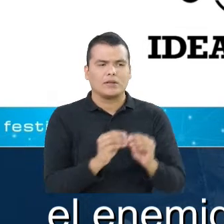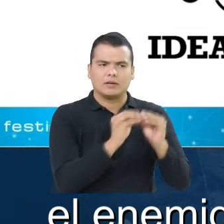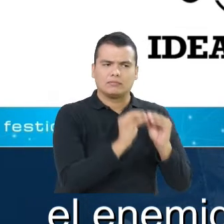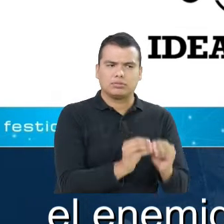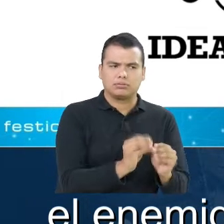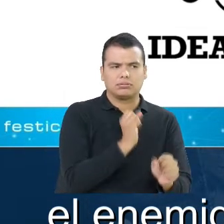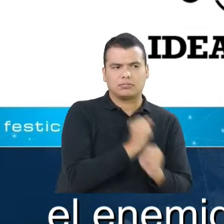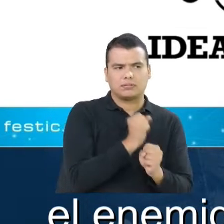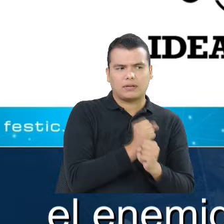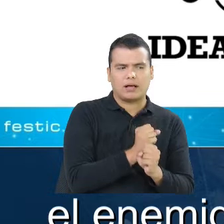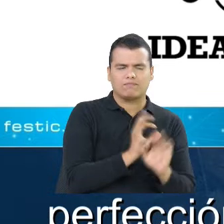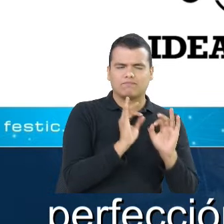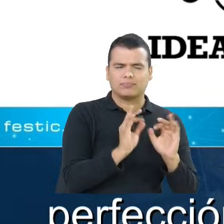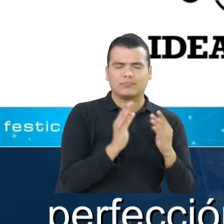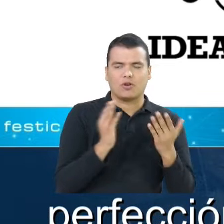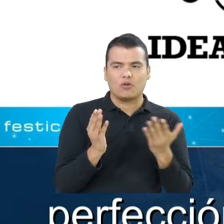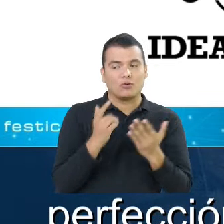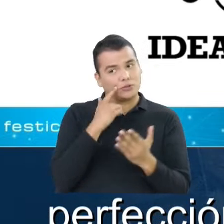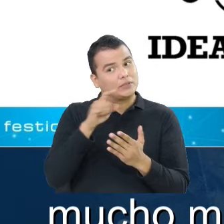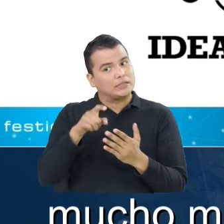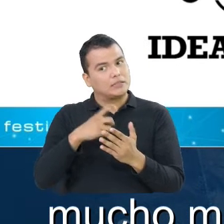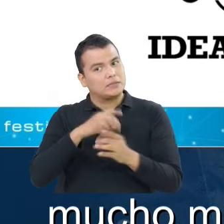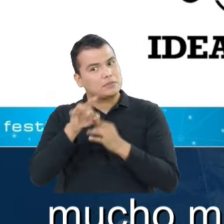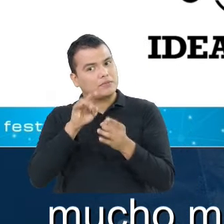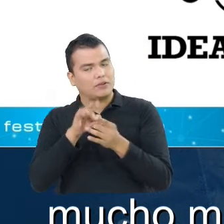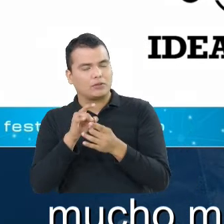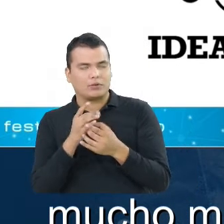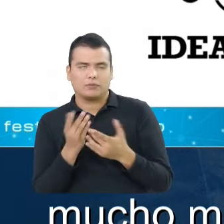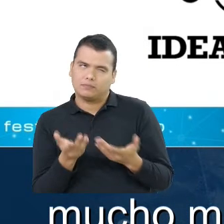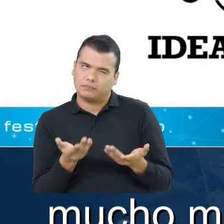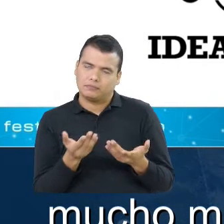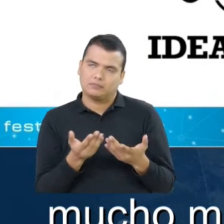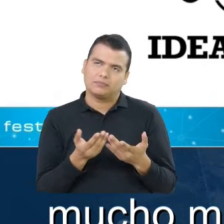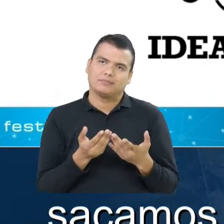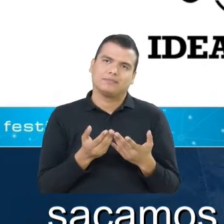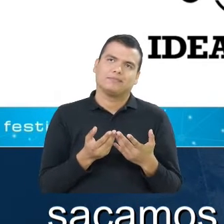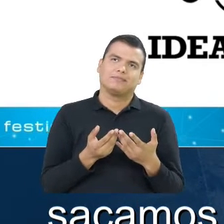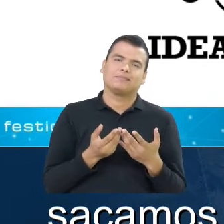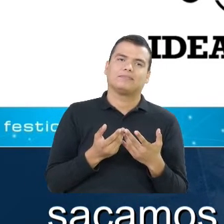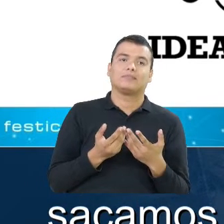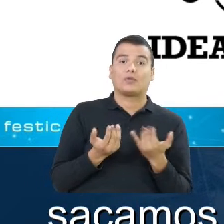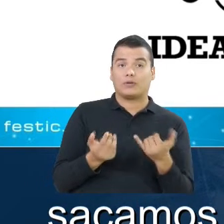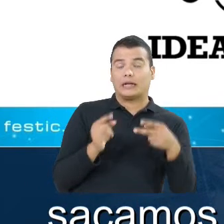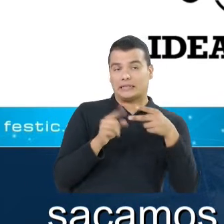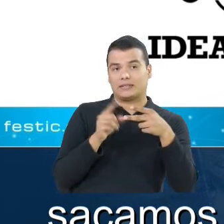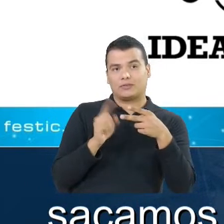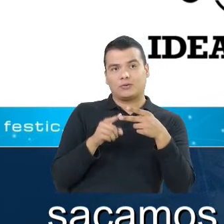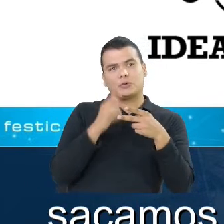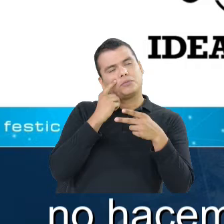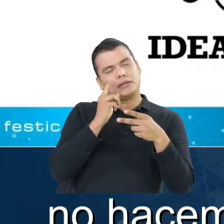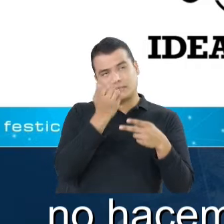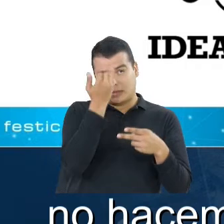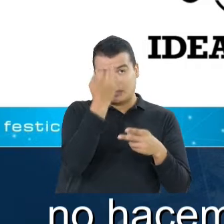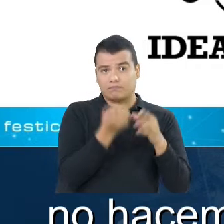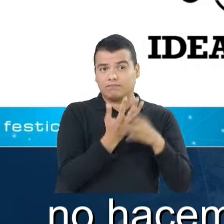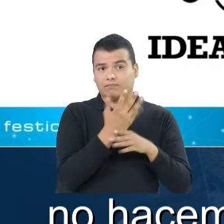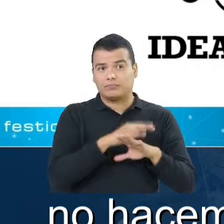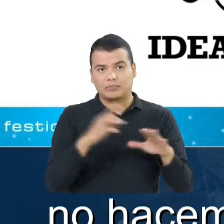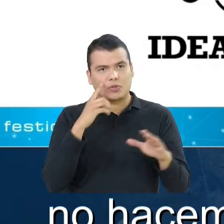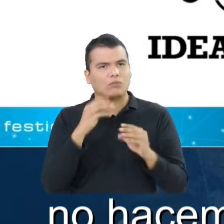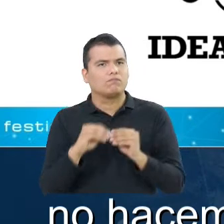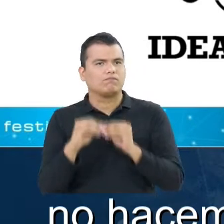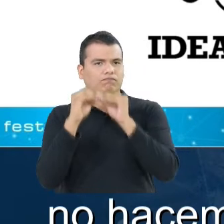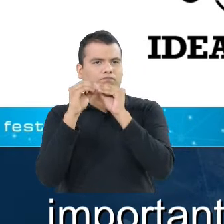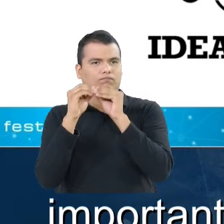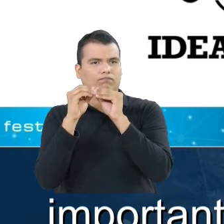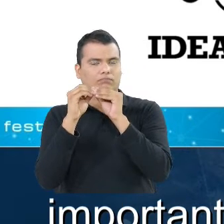no sacamos un producto, no ejecutamos, pues no hacemos nada. Entonces, por eso es tan importante este segundo paso y eso, construir un producto